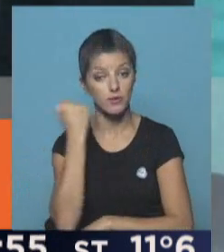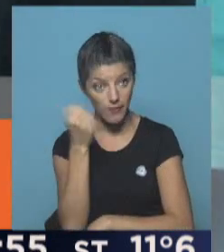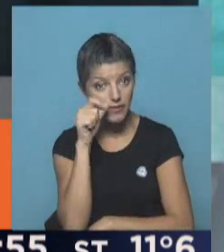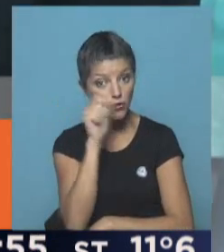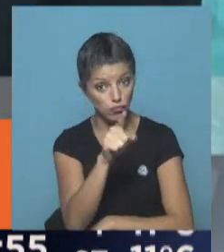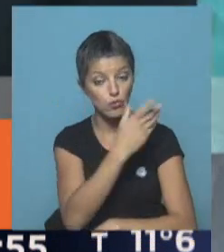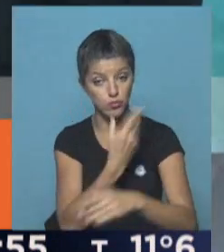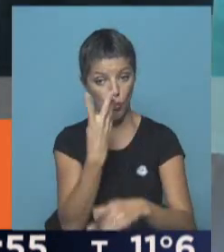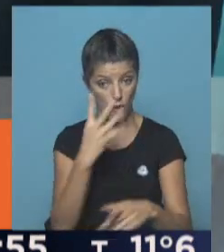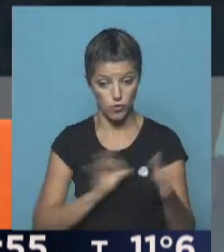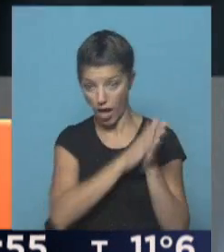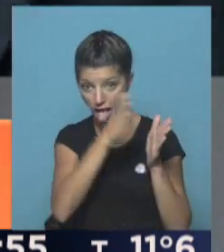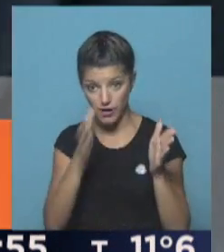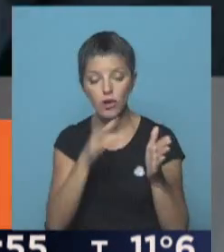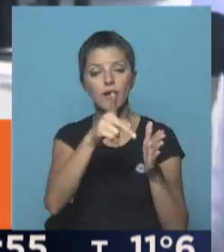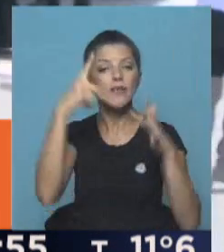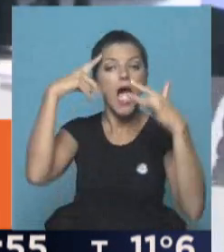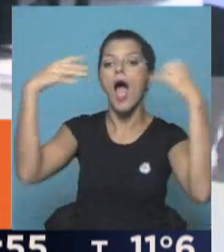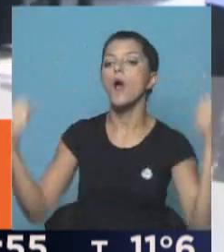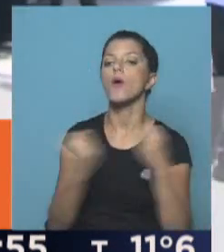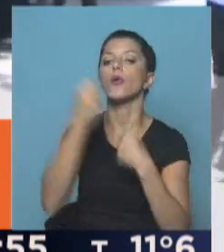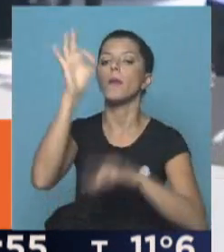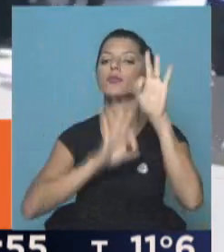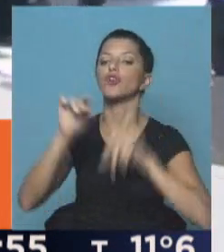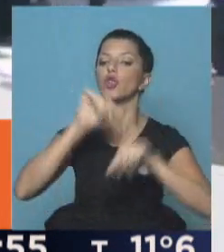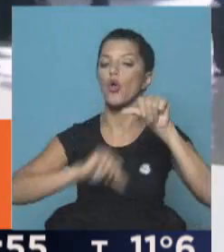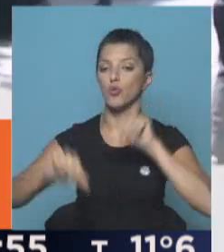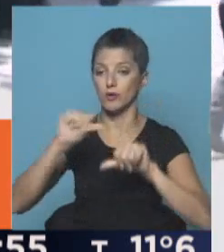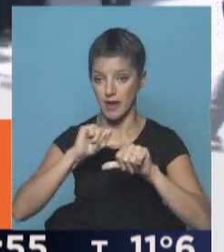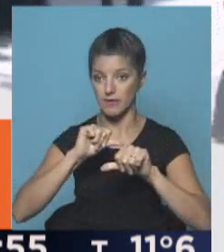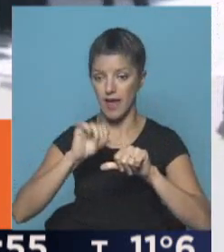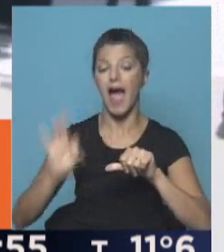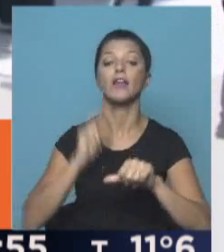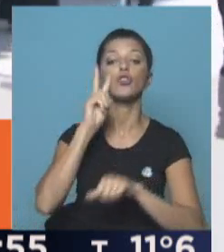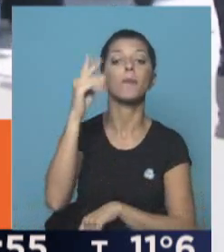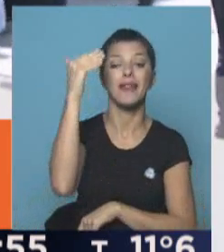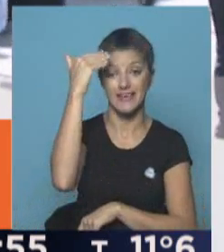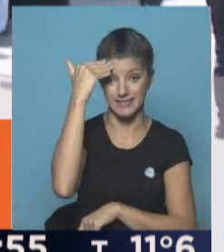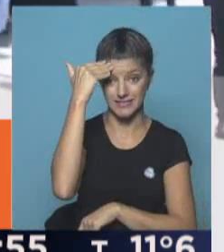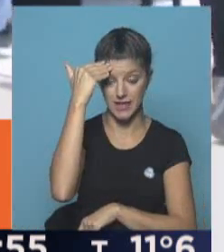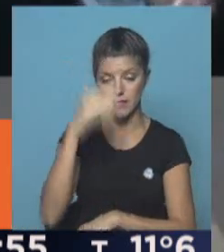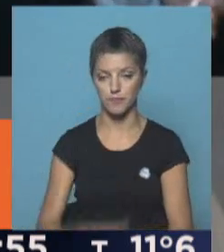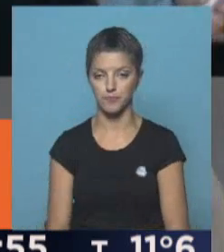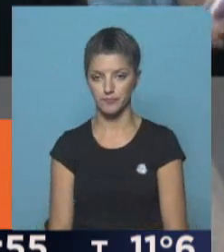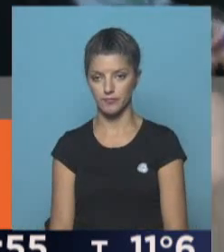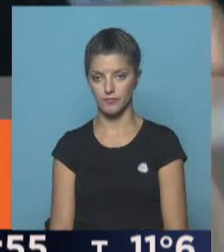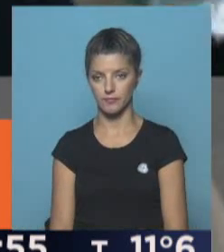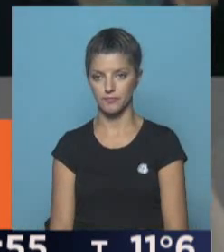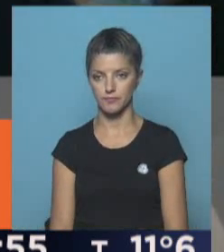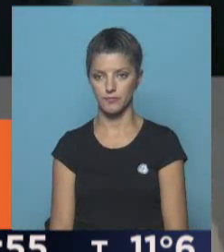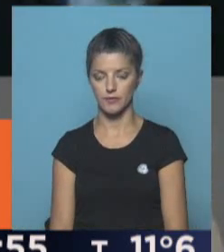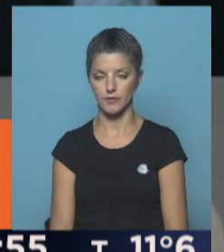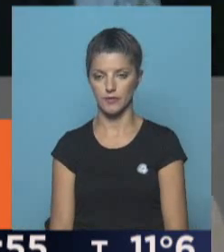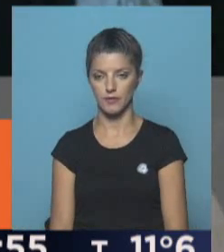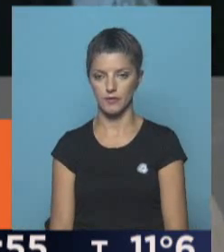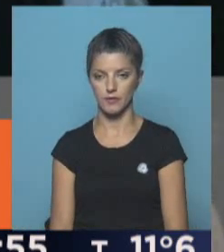ha sido el acuerdo por el programa nuclear que logró en 2015 que de alguna manera esto se mire también en